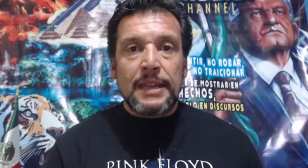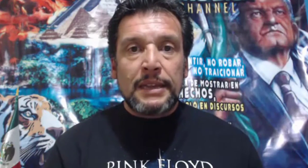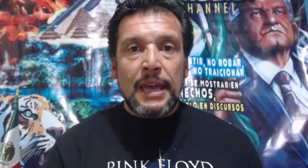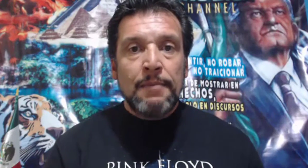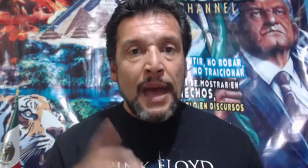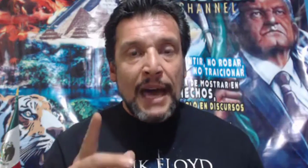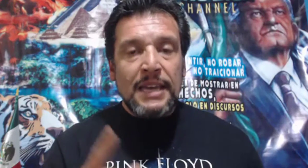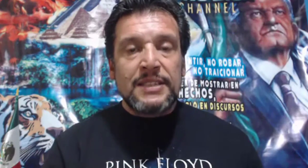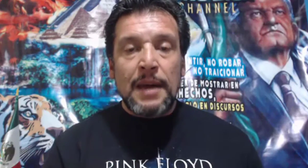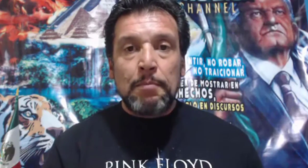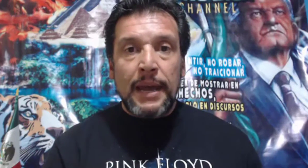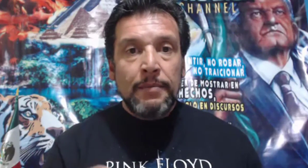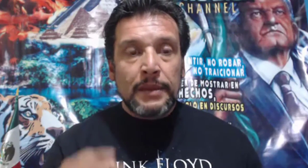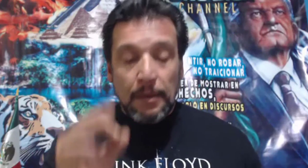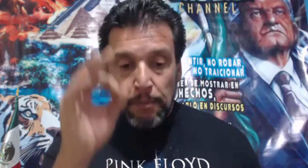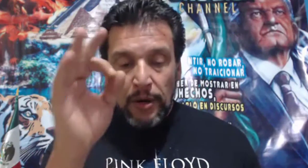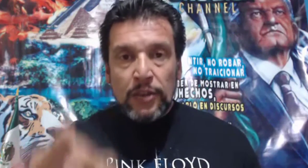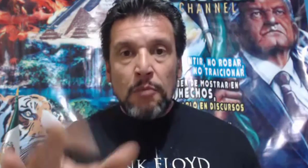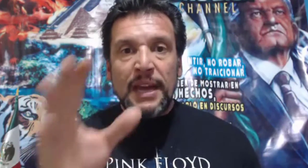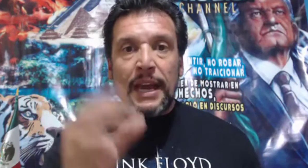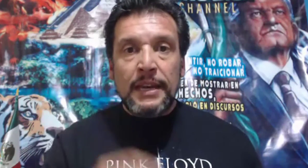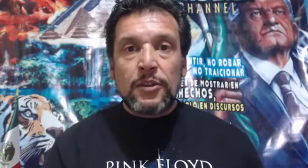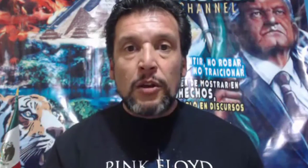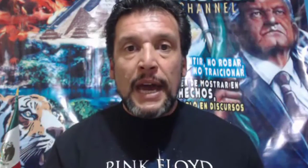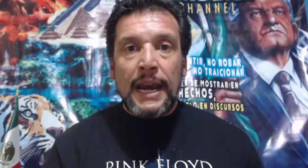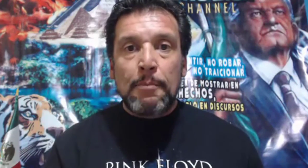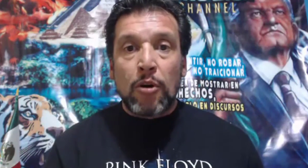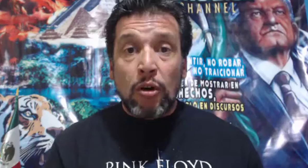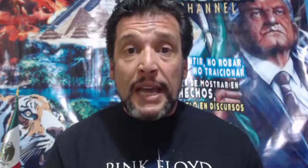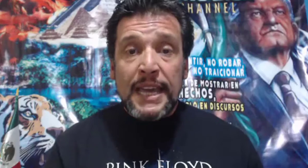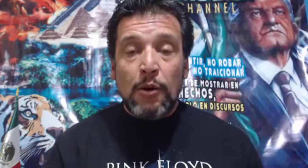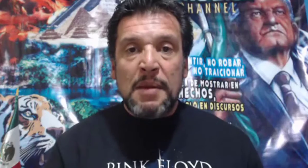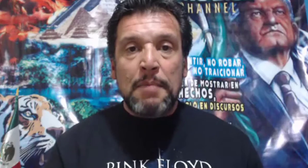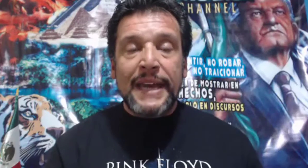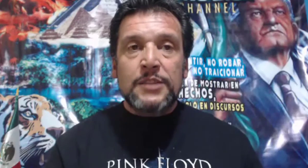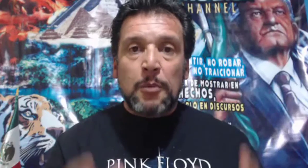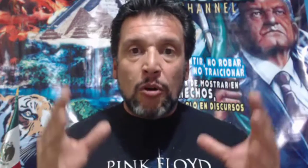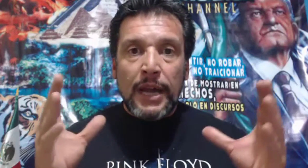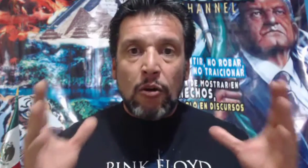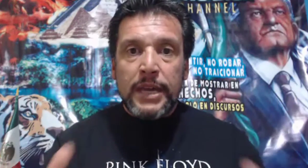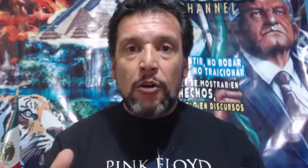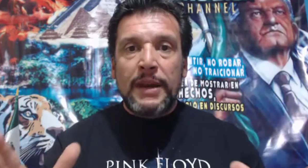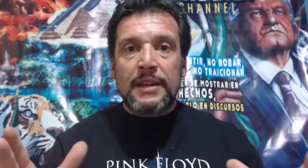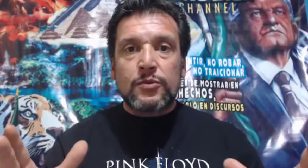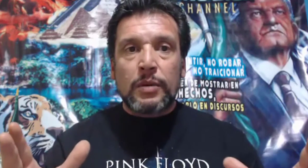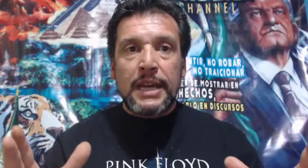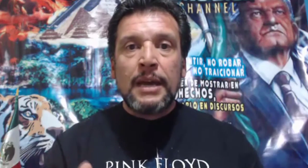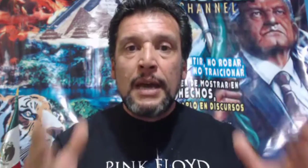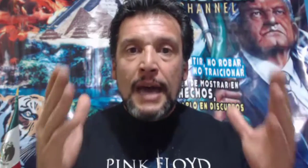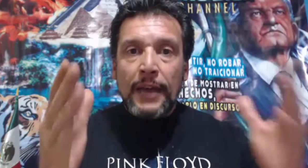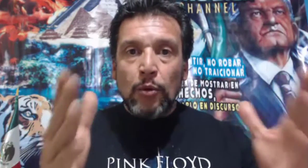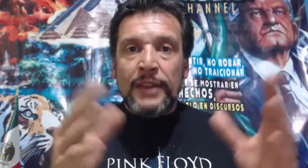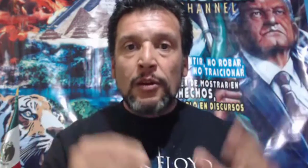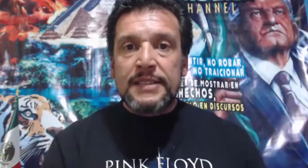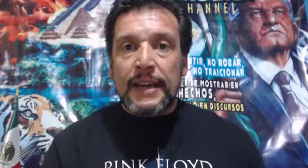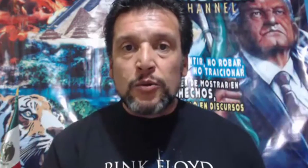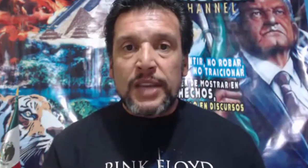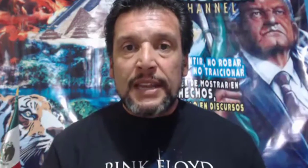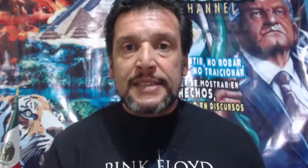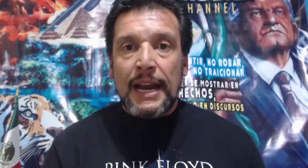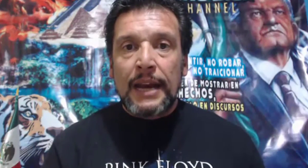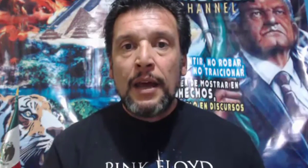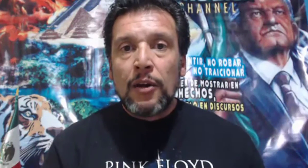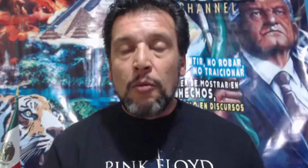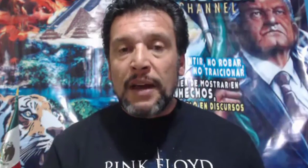nuestro presidente. Aquí siempre poniendo mi granito de arena por lo que quiero a mi país, por lo que lo quiero ver resurgir, ayudándoles